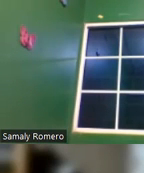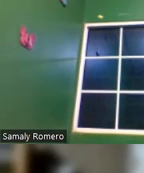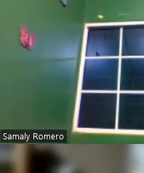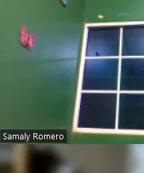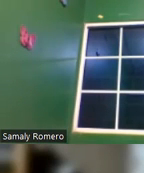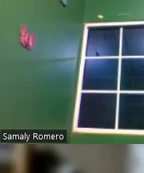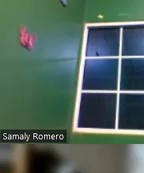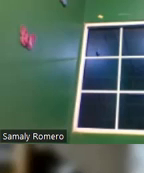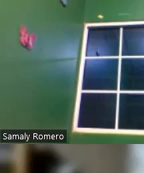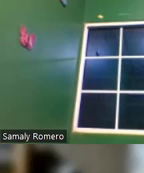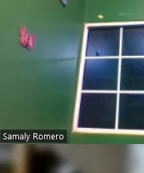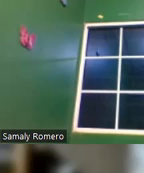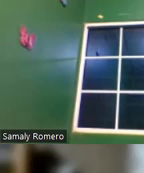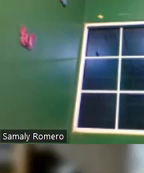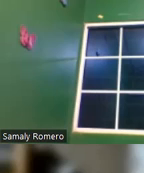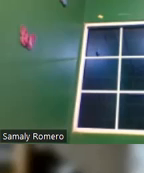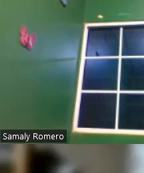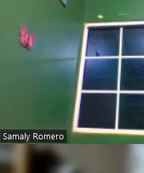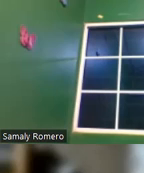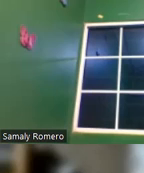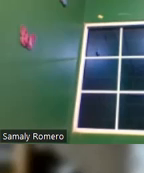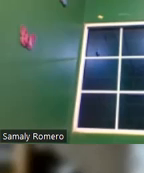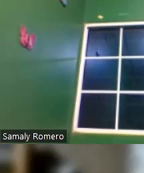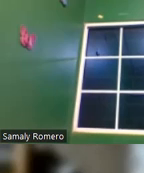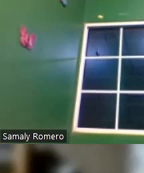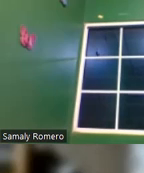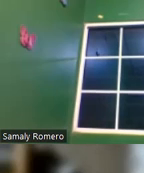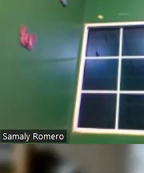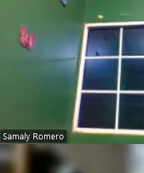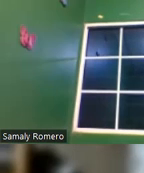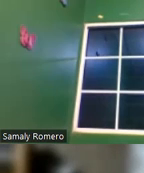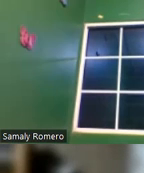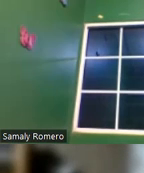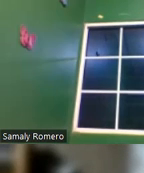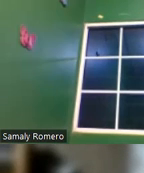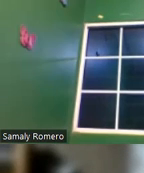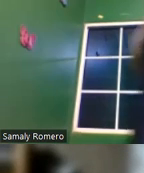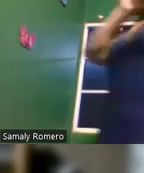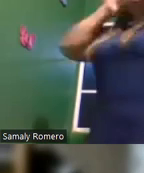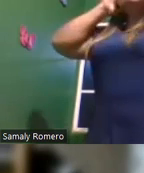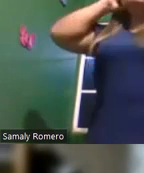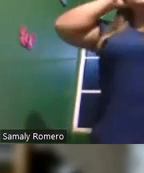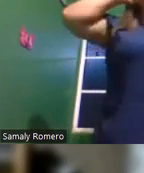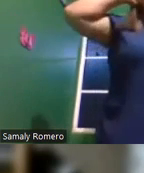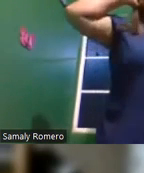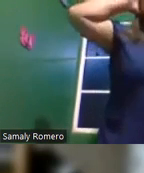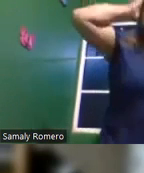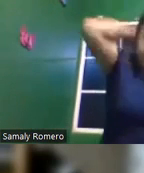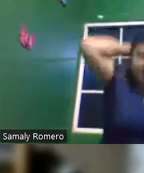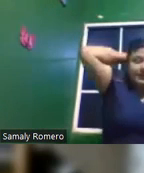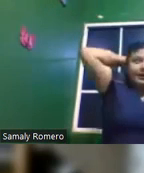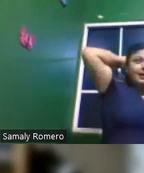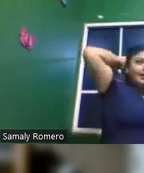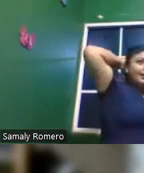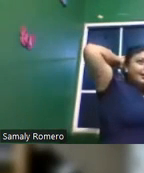Perfecto, y tiene razón. Hay muchas que ni siquiera lo utilizan, ¿verdad? Únicamente es algo muy sugestivo, ¿verdad?